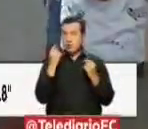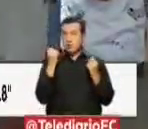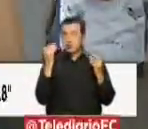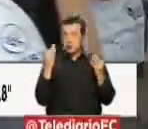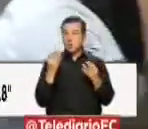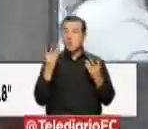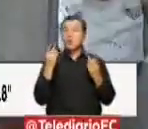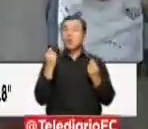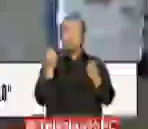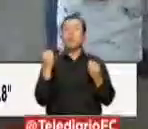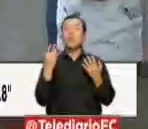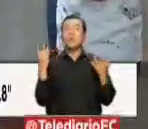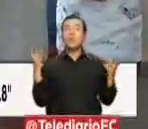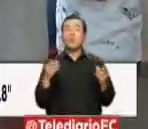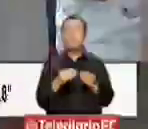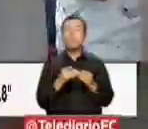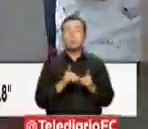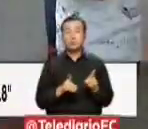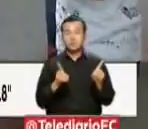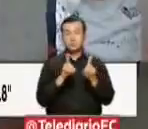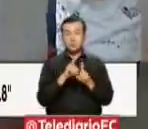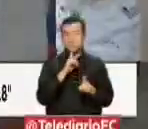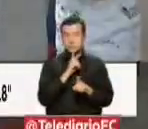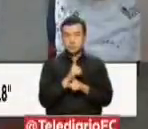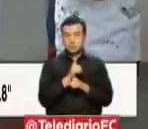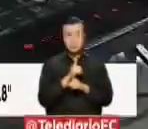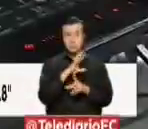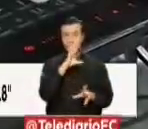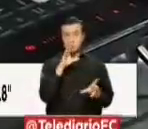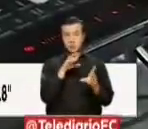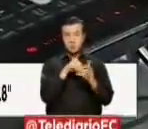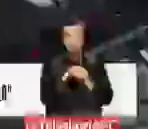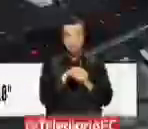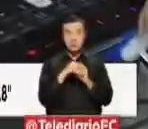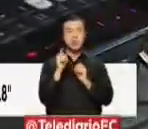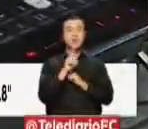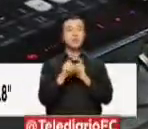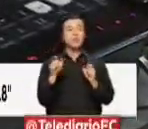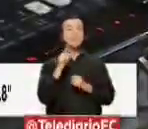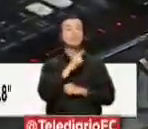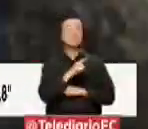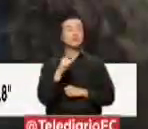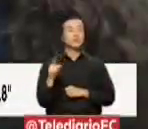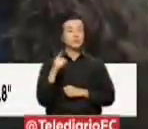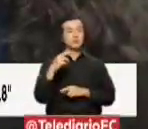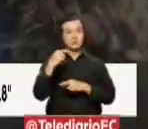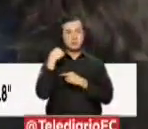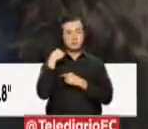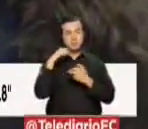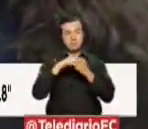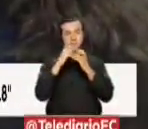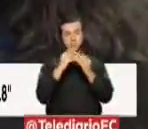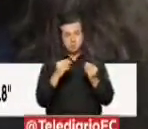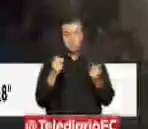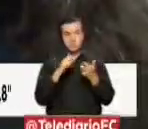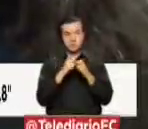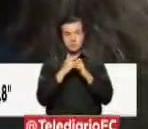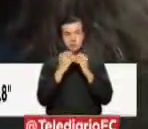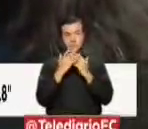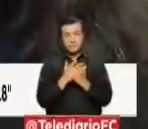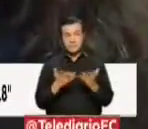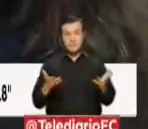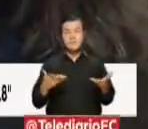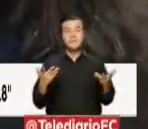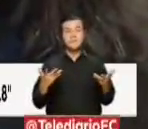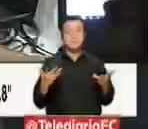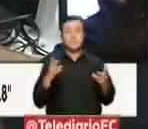¿Cuál va a ser el costo de esa recepción de datos que es importante y dónde se va a almacenar? Y son ellos los encargados de buscar una solución a este problema. Para